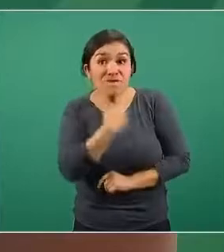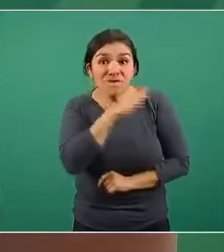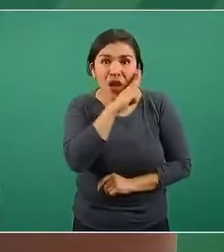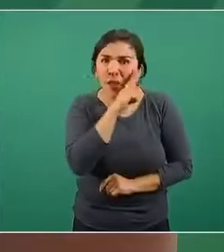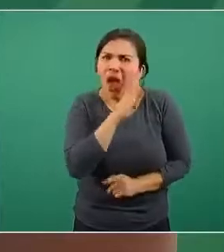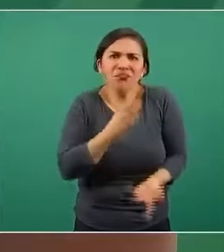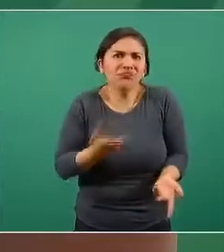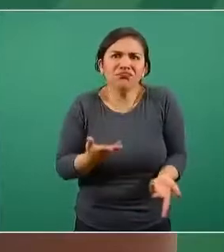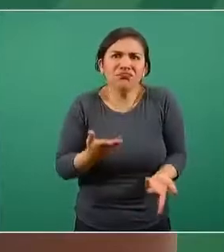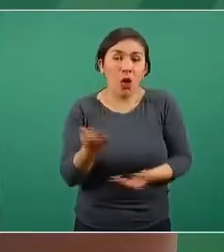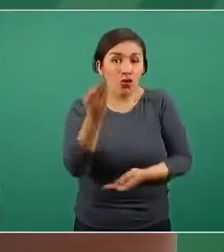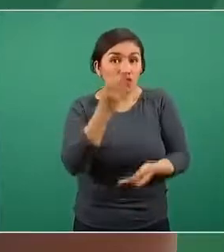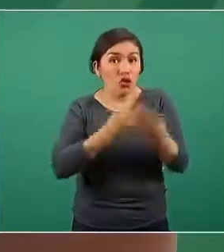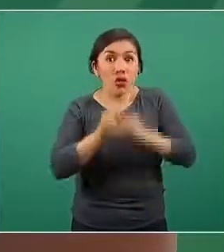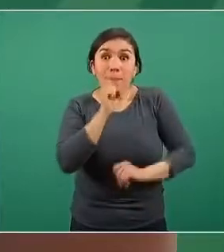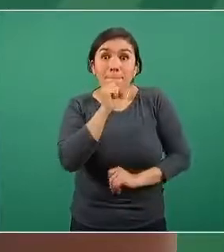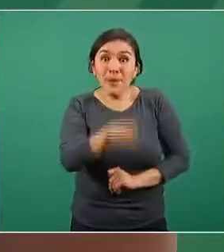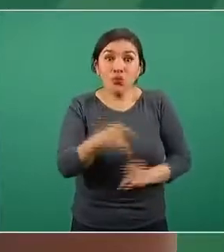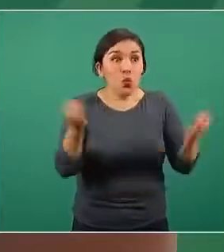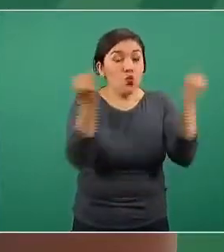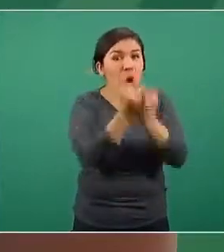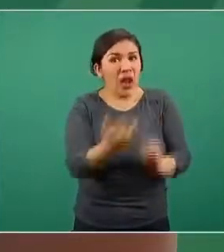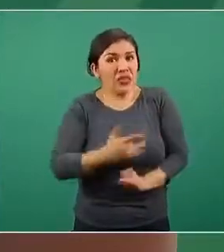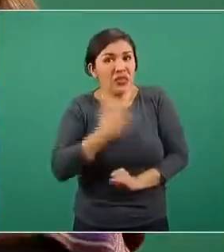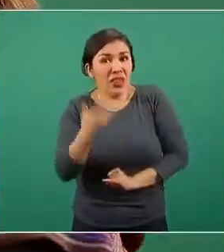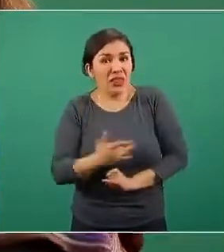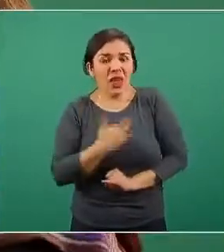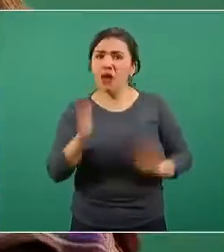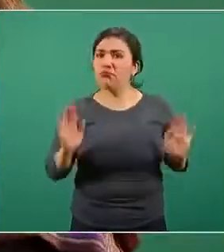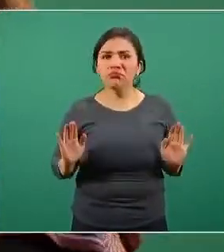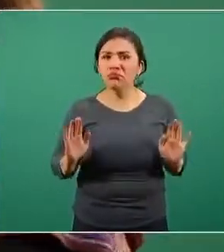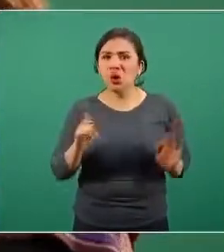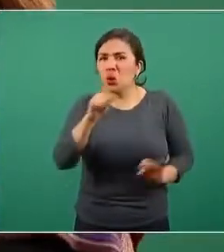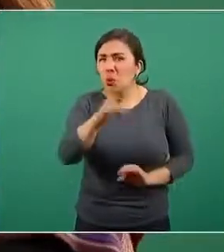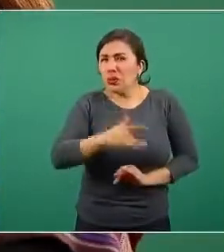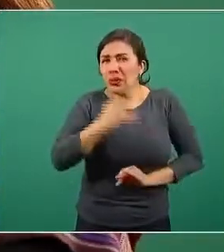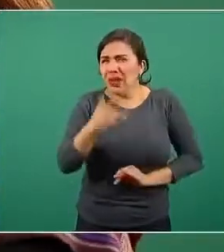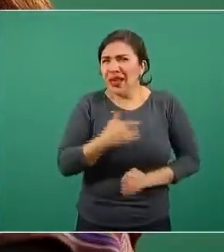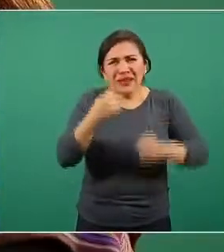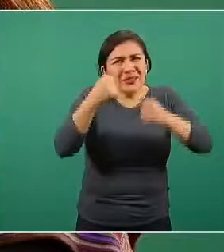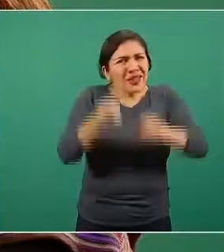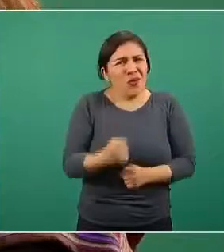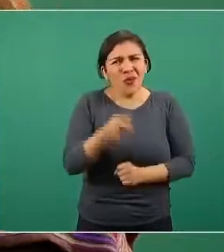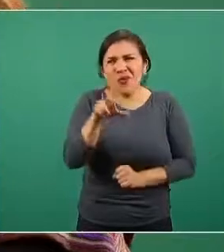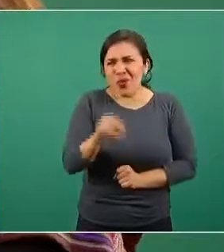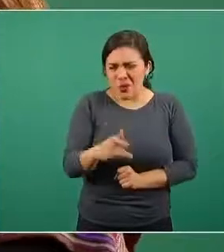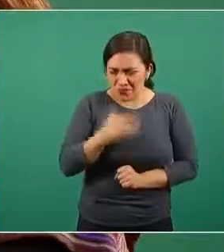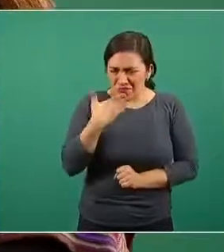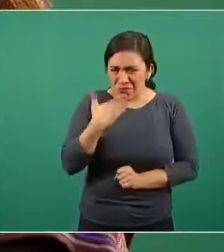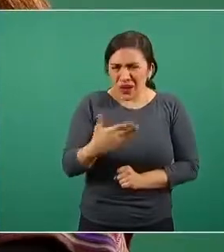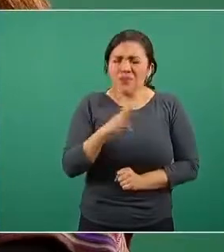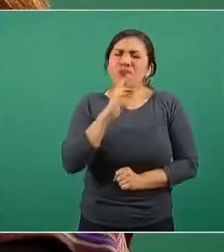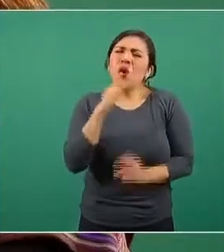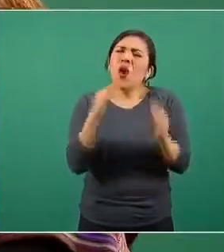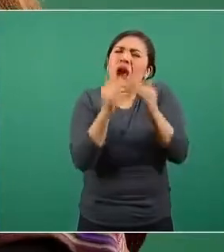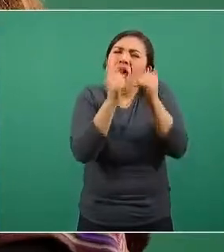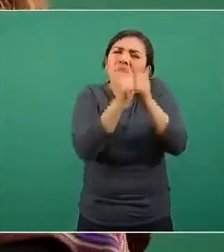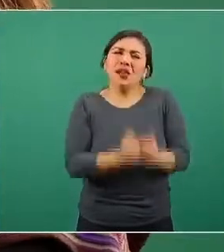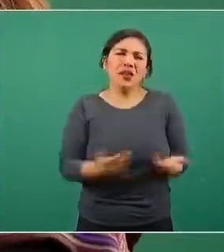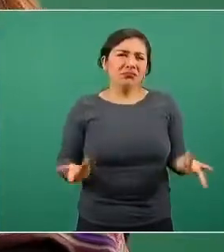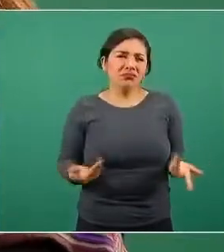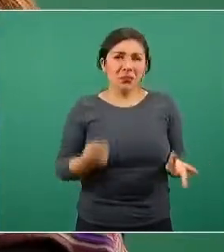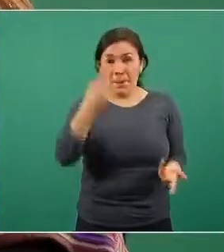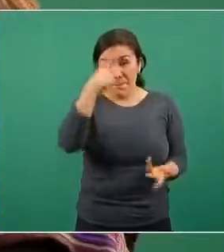no todas las personas van a tener los mismos síntomas. Entonces, si no nos sentimos 100% bien, quedémonos en casa,